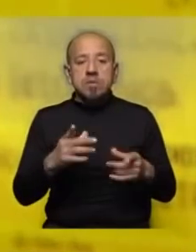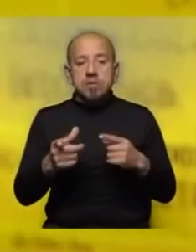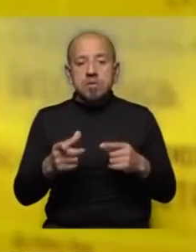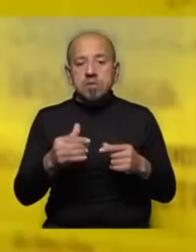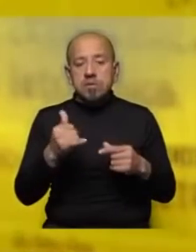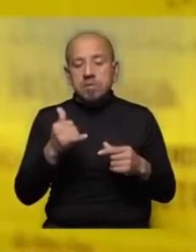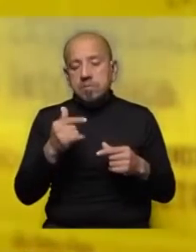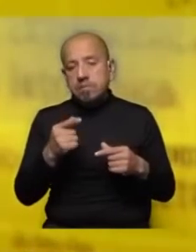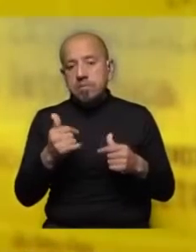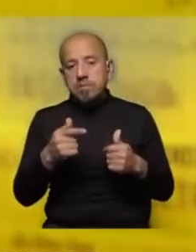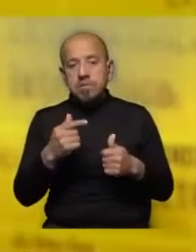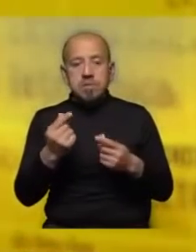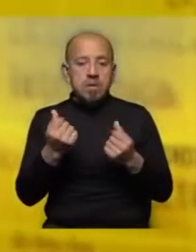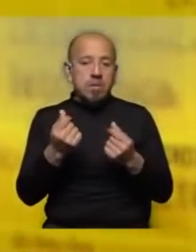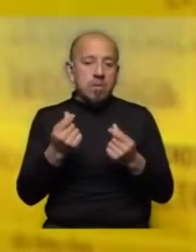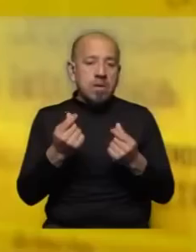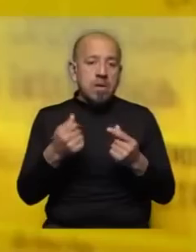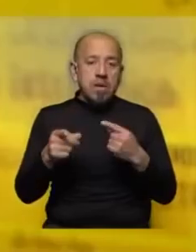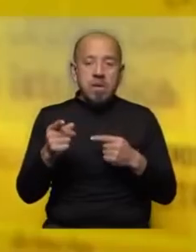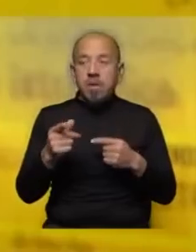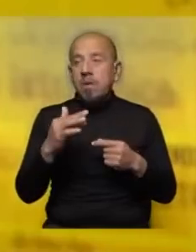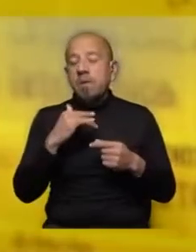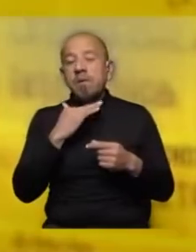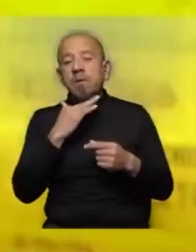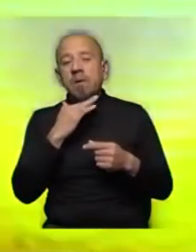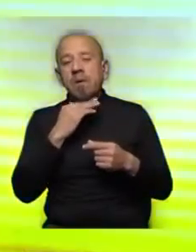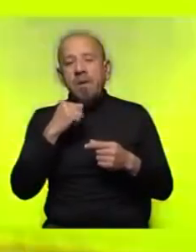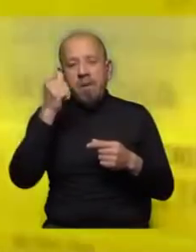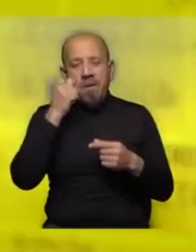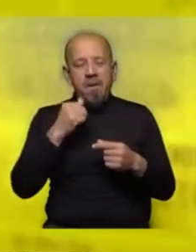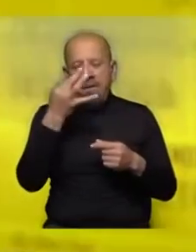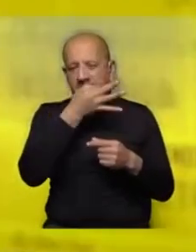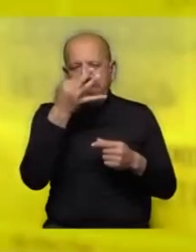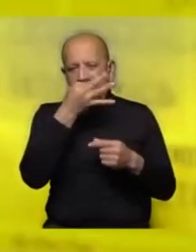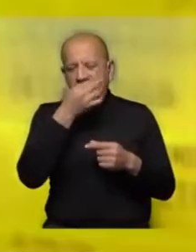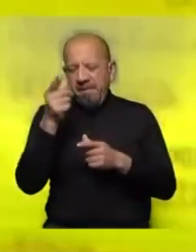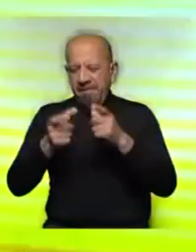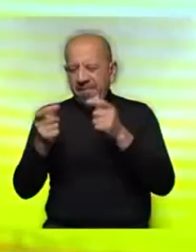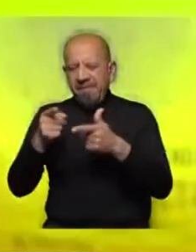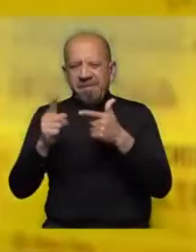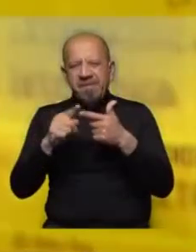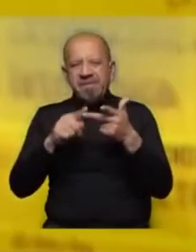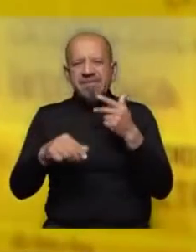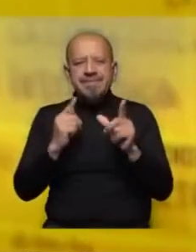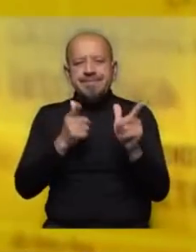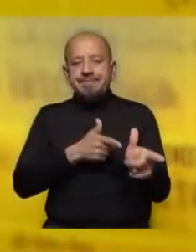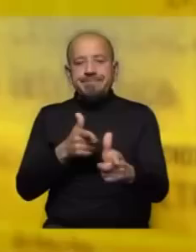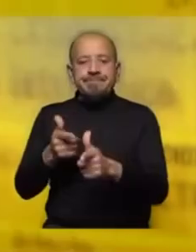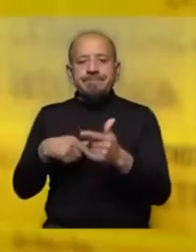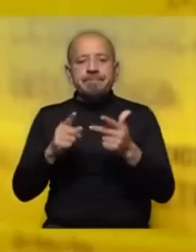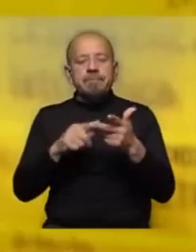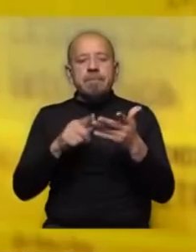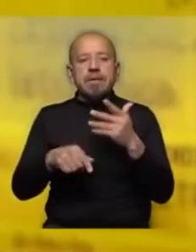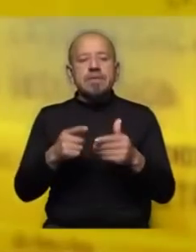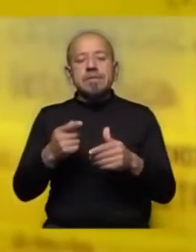riesgo de dinero de actividades delictivas del narcotráfico de la trata de persona del tráfico de armas de las estafas